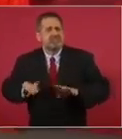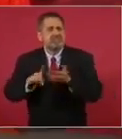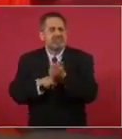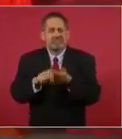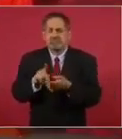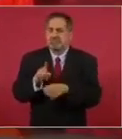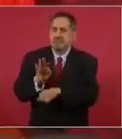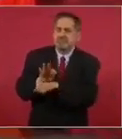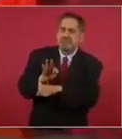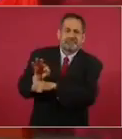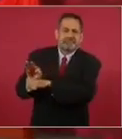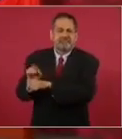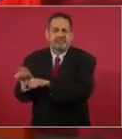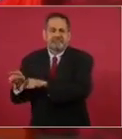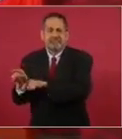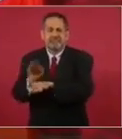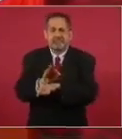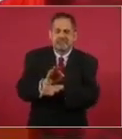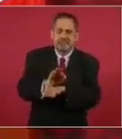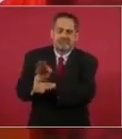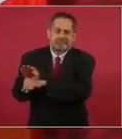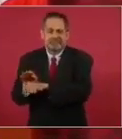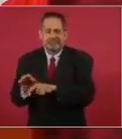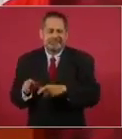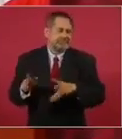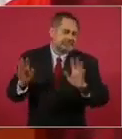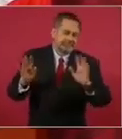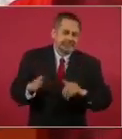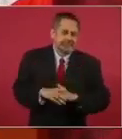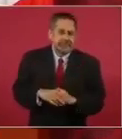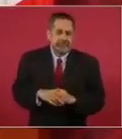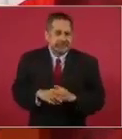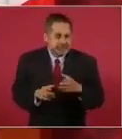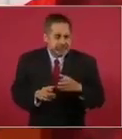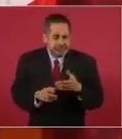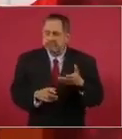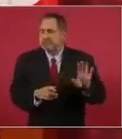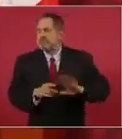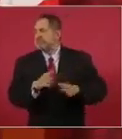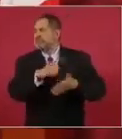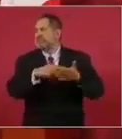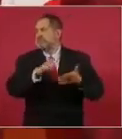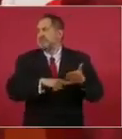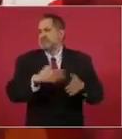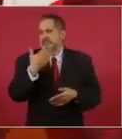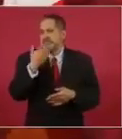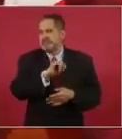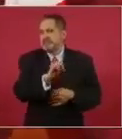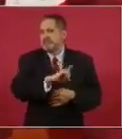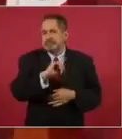una de las partes, pues lo que hicieron fue